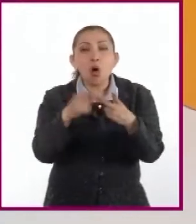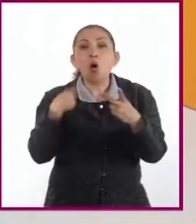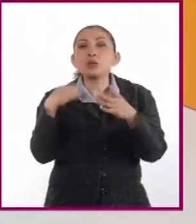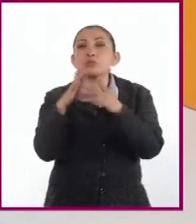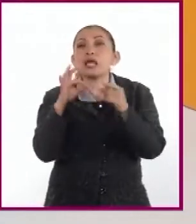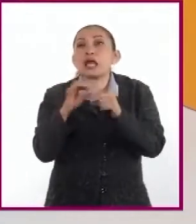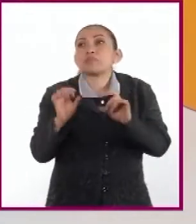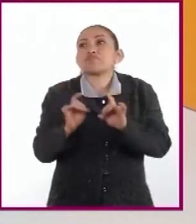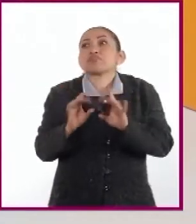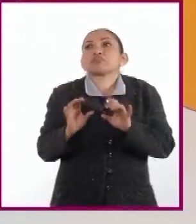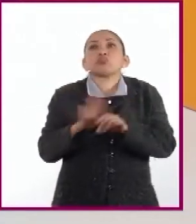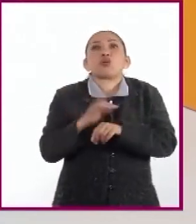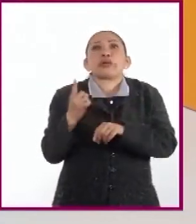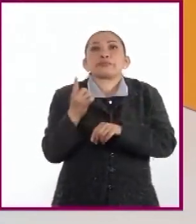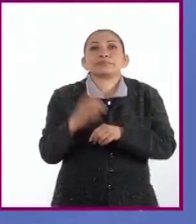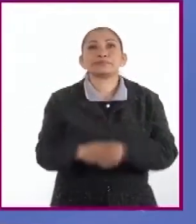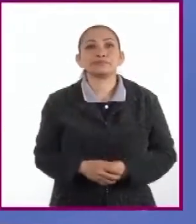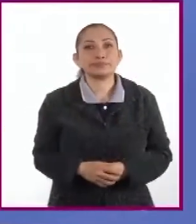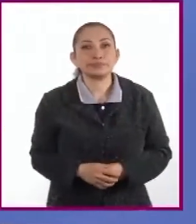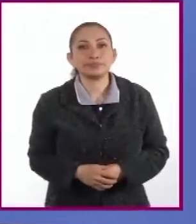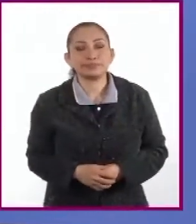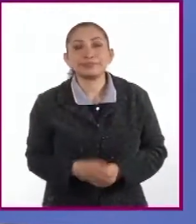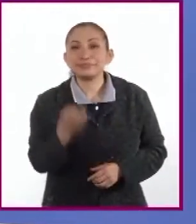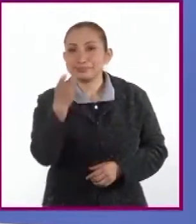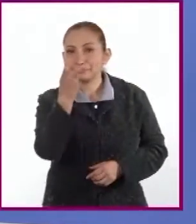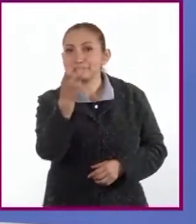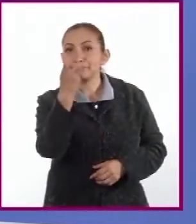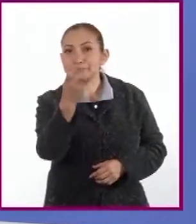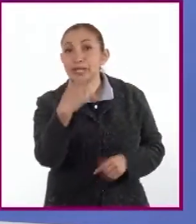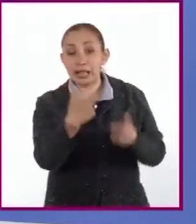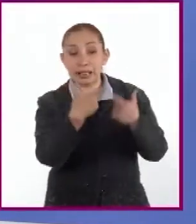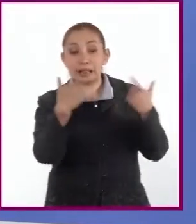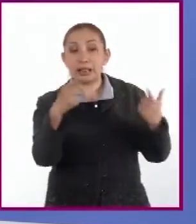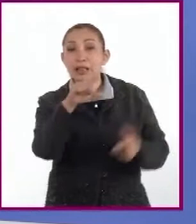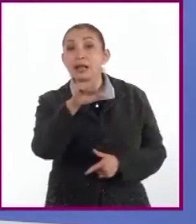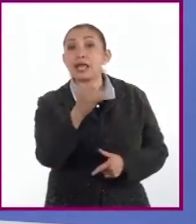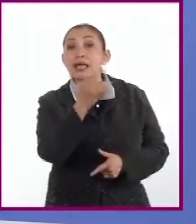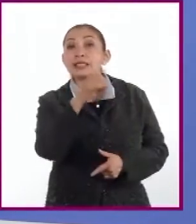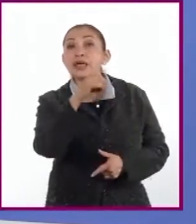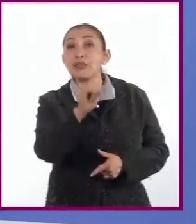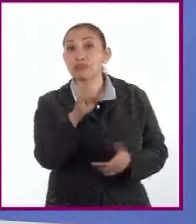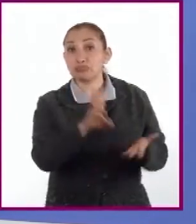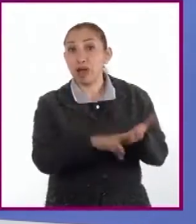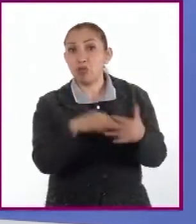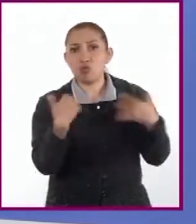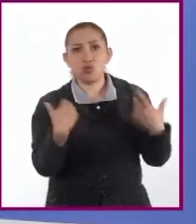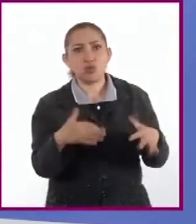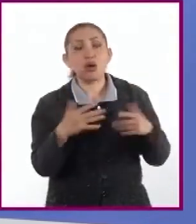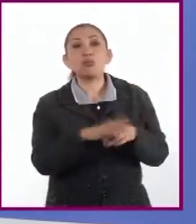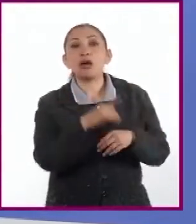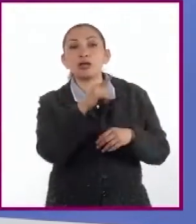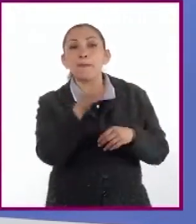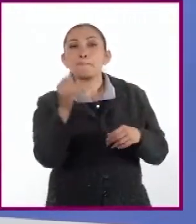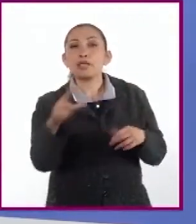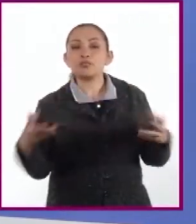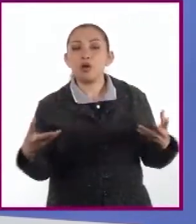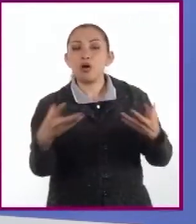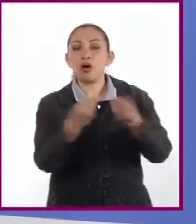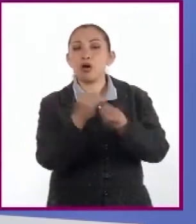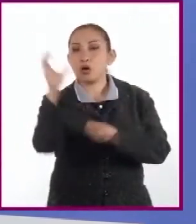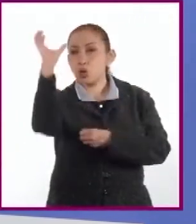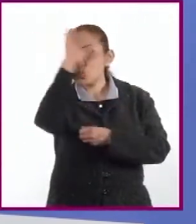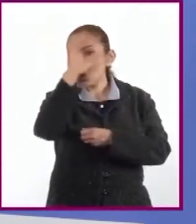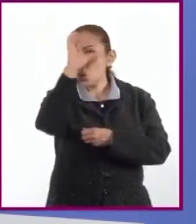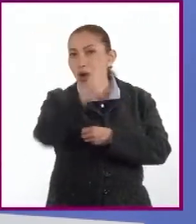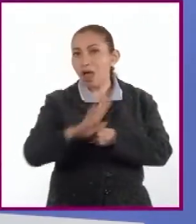explicar sucesos. En consecuencia, las leyendas son altamente valoradas porque forman parte de la cultura